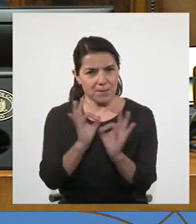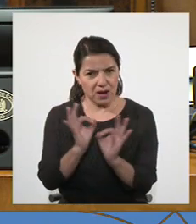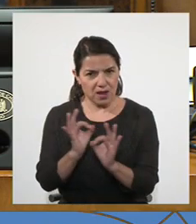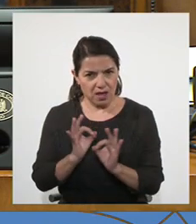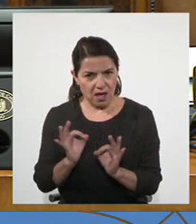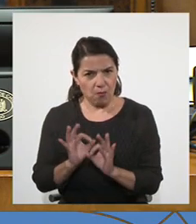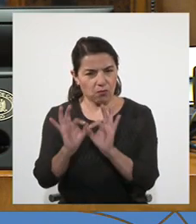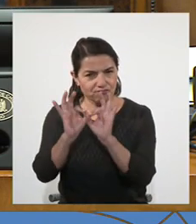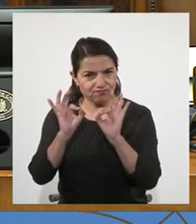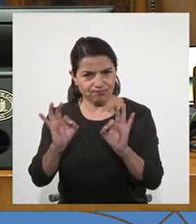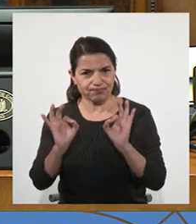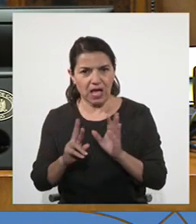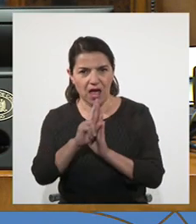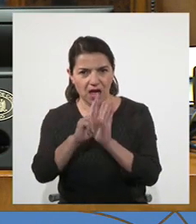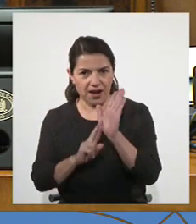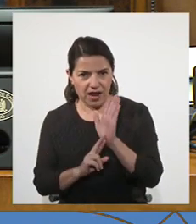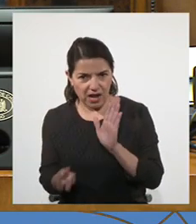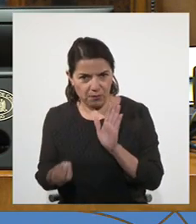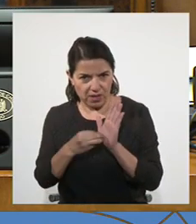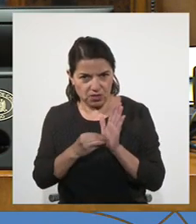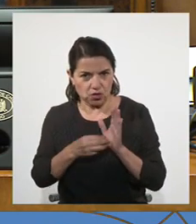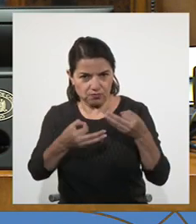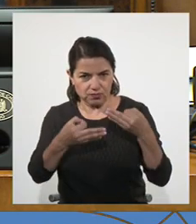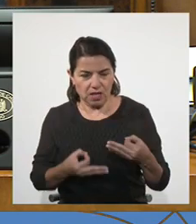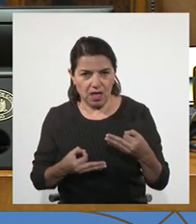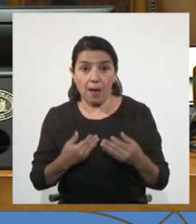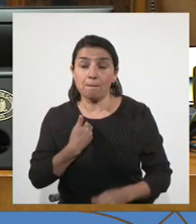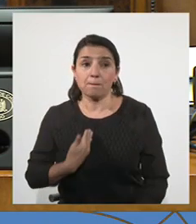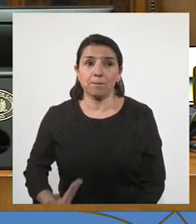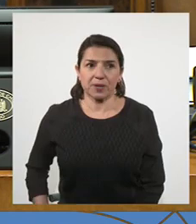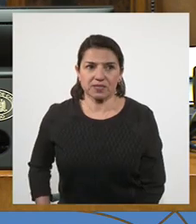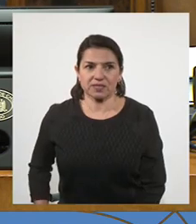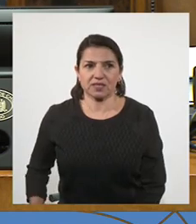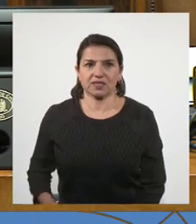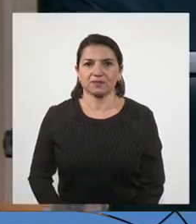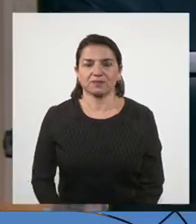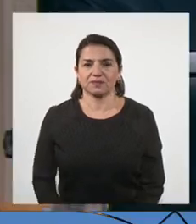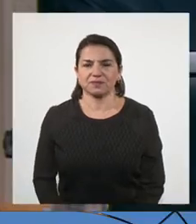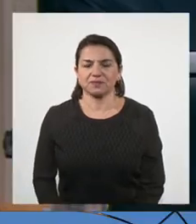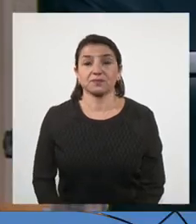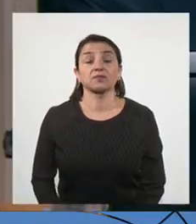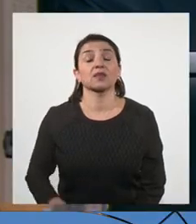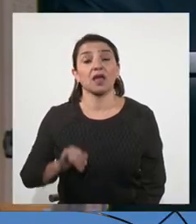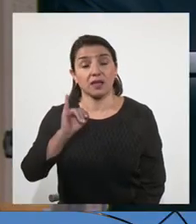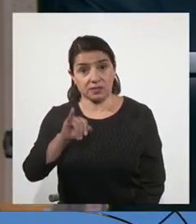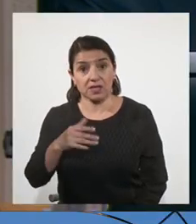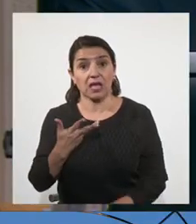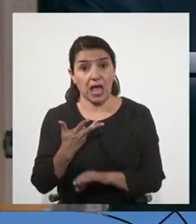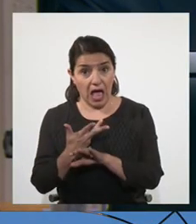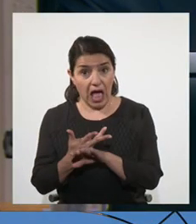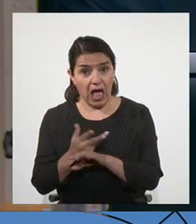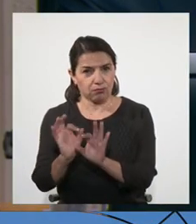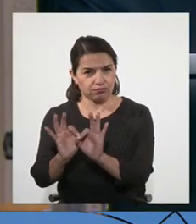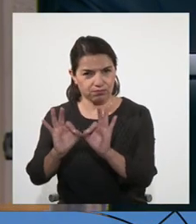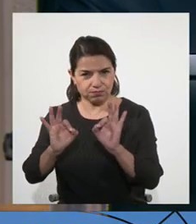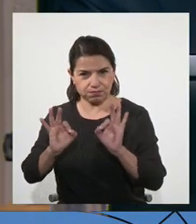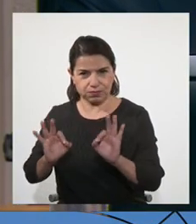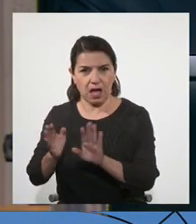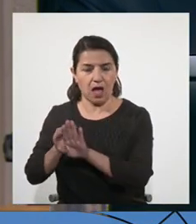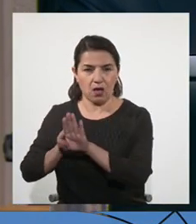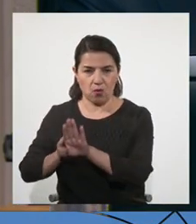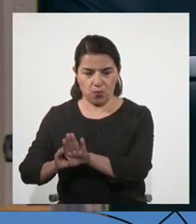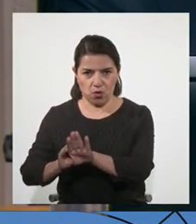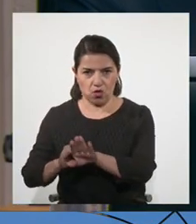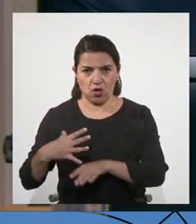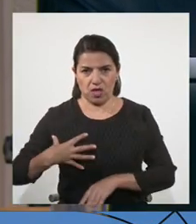en los reglamentos que corresponda. Presidenta, insisto que de hecho sí tienen preferencia los hijos de las de funcionarias